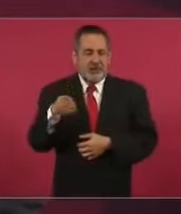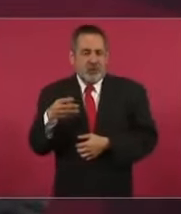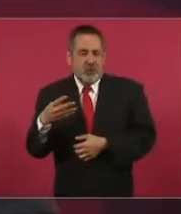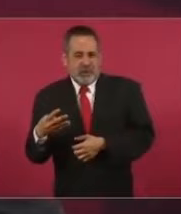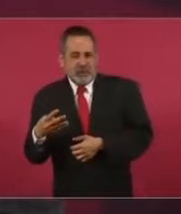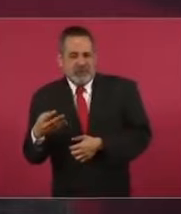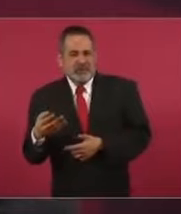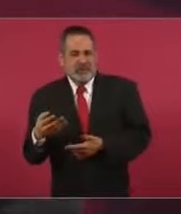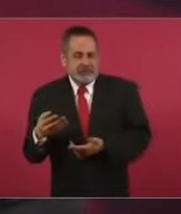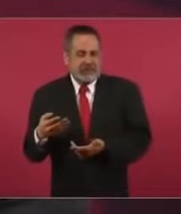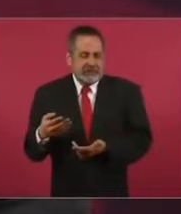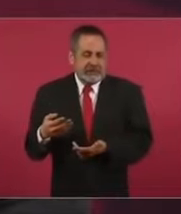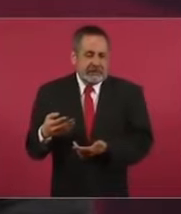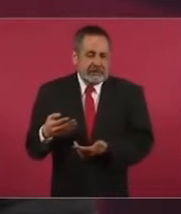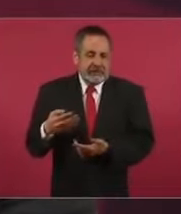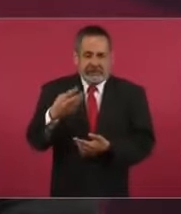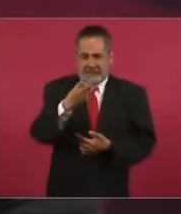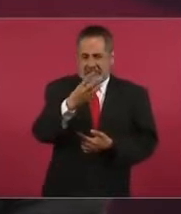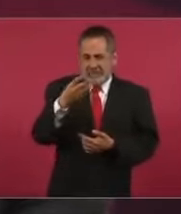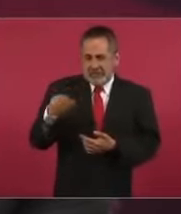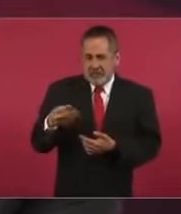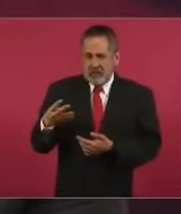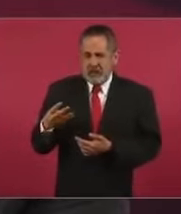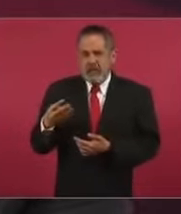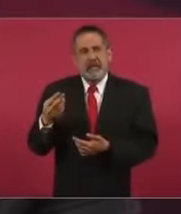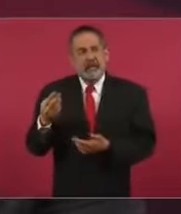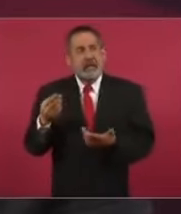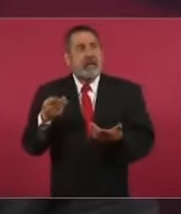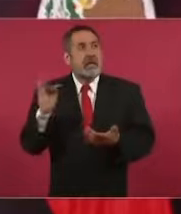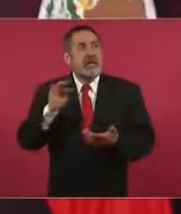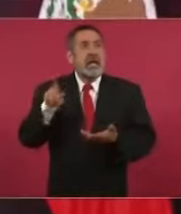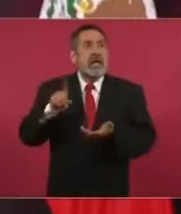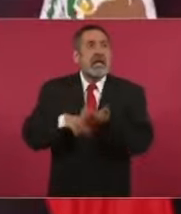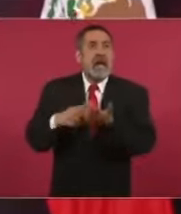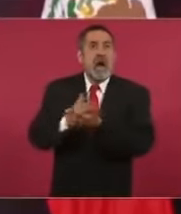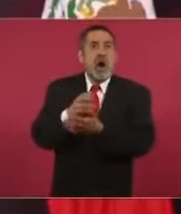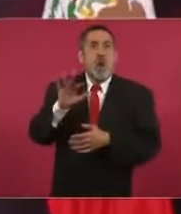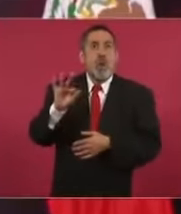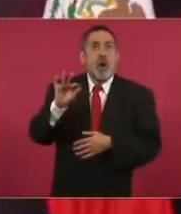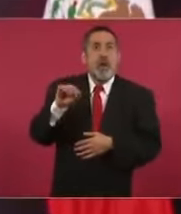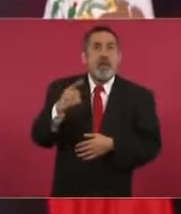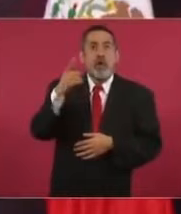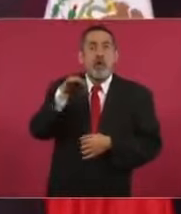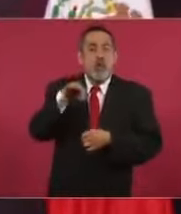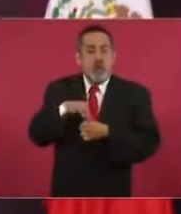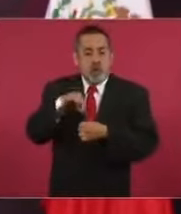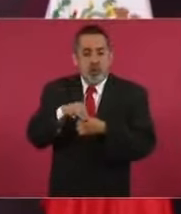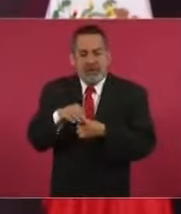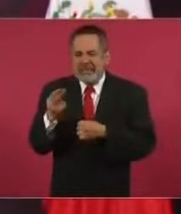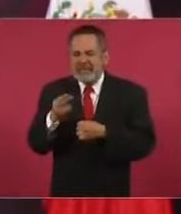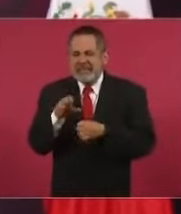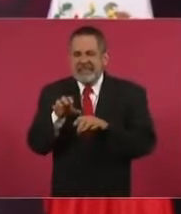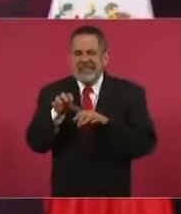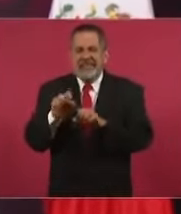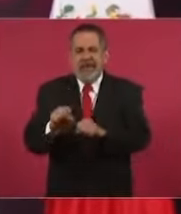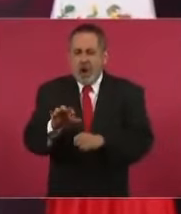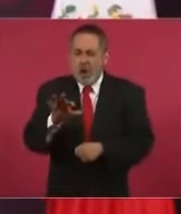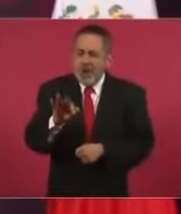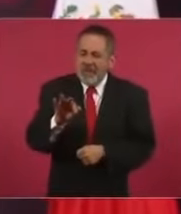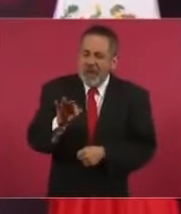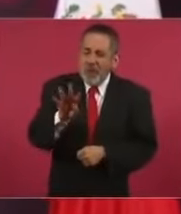O sea, en este caso, si ella obtuvo 41, necesitaba